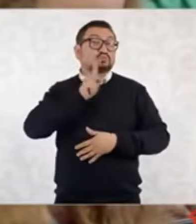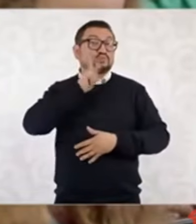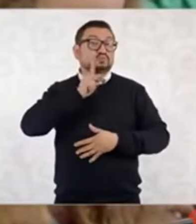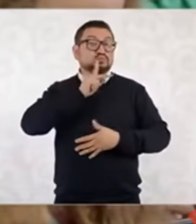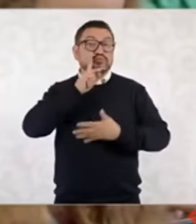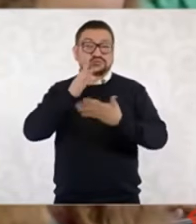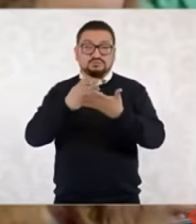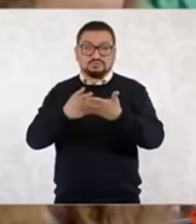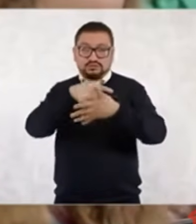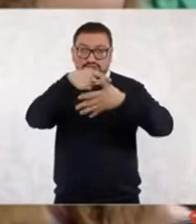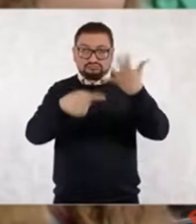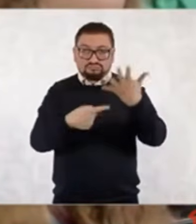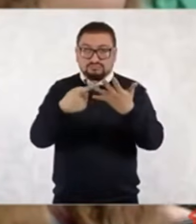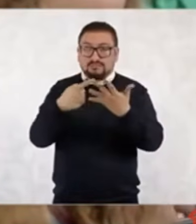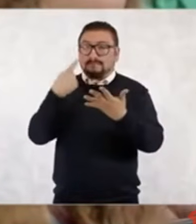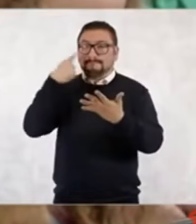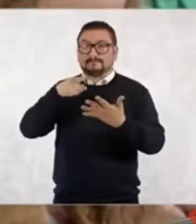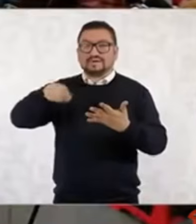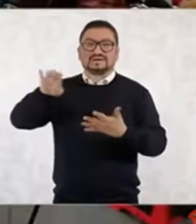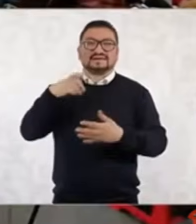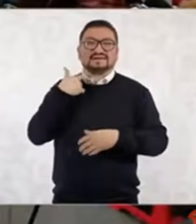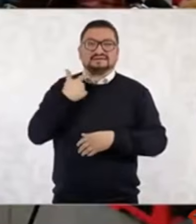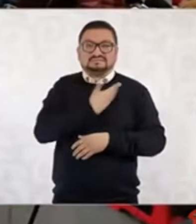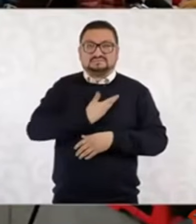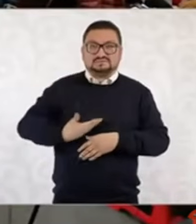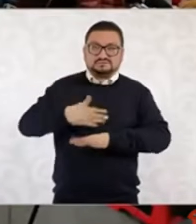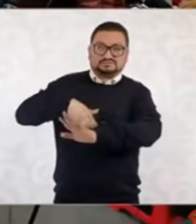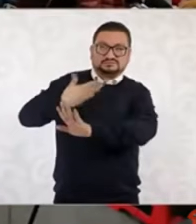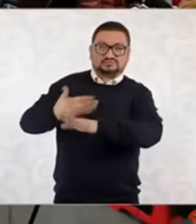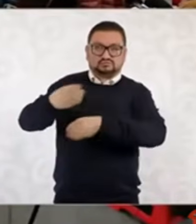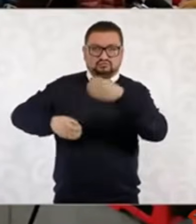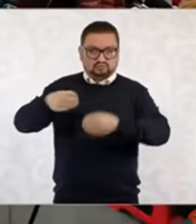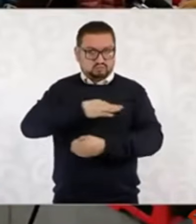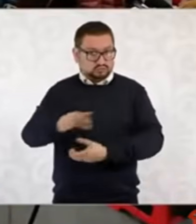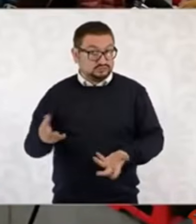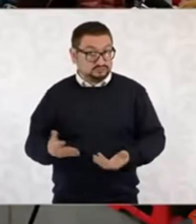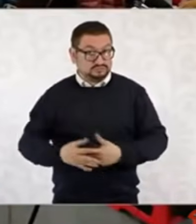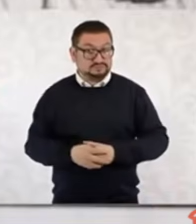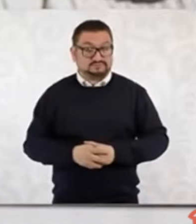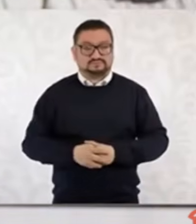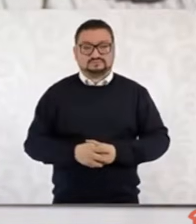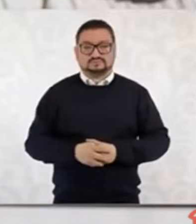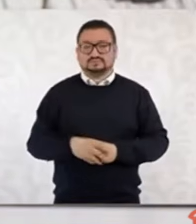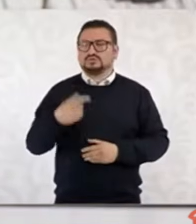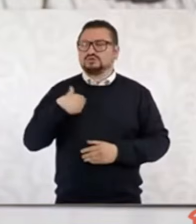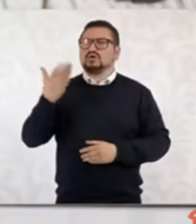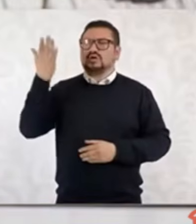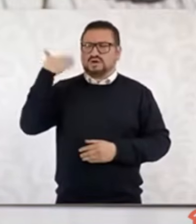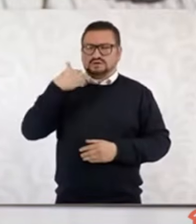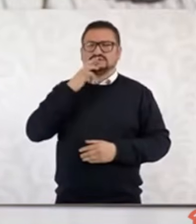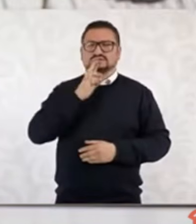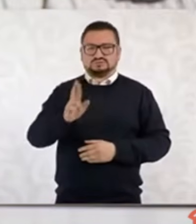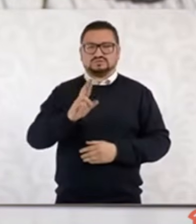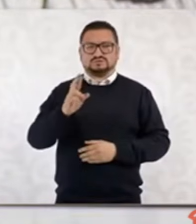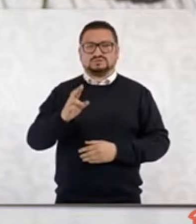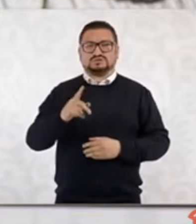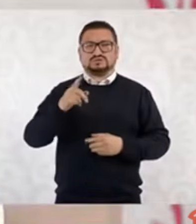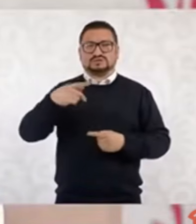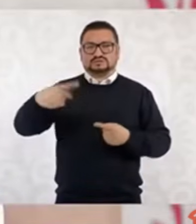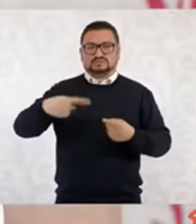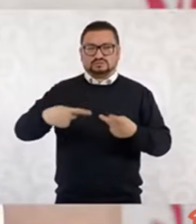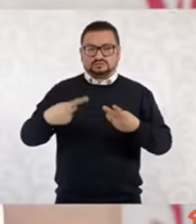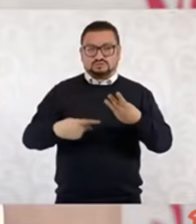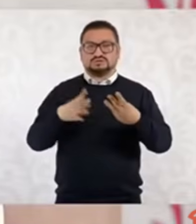de expresidentes para que sean juzgados? Yo ya contesté esa pregunta. Por cierto, las 3 preguntas que has hecho ya se